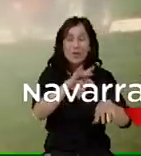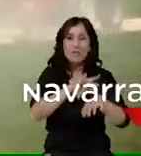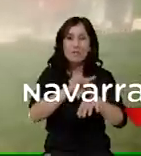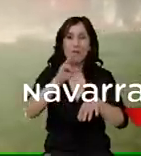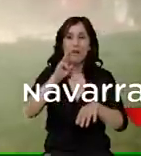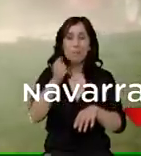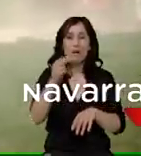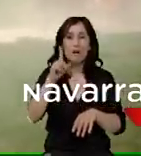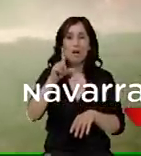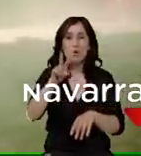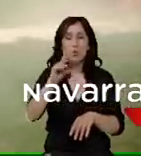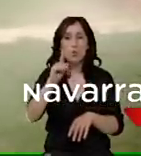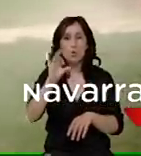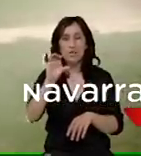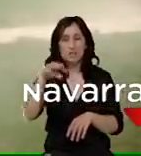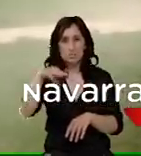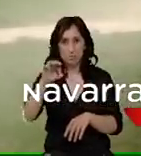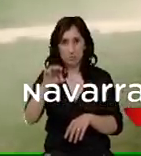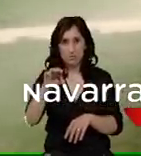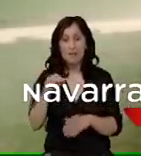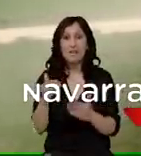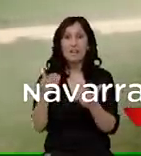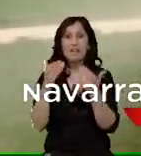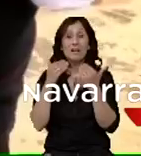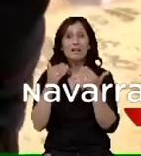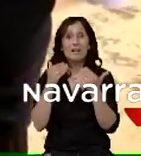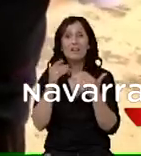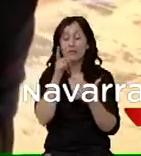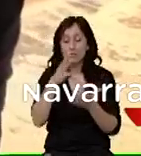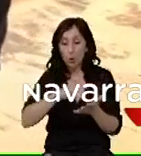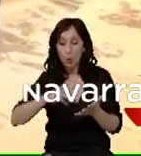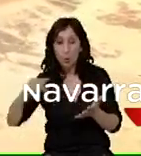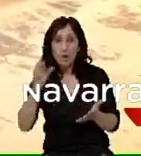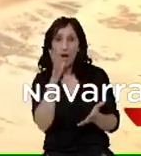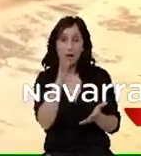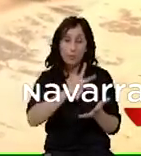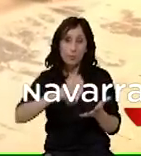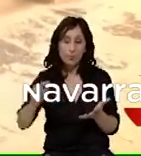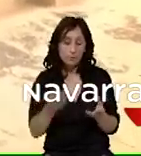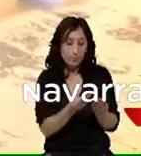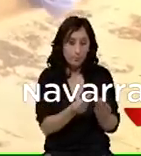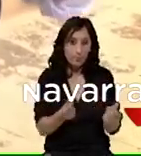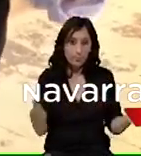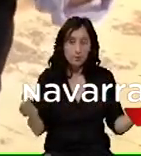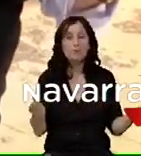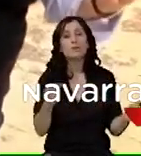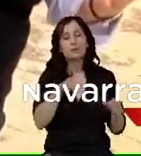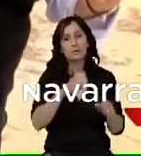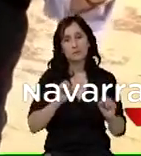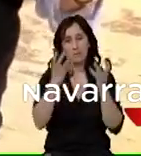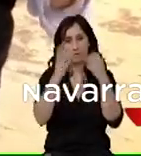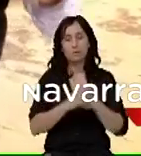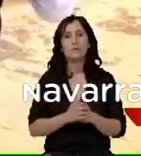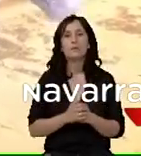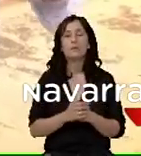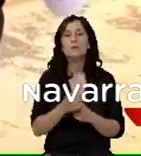hasta que consiguieron limpiar las tierras. ¿Ah, sí? Sí, sí, sí. Limpiaron las tierras. ¿De qué manera? Como pertenecían a la orden de San Juan,